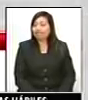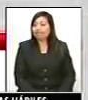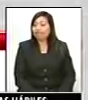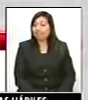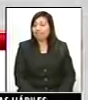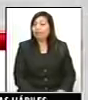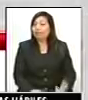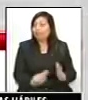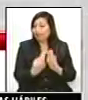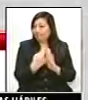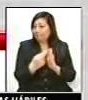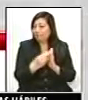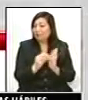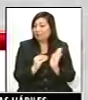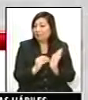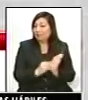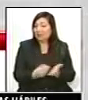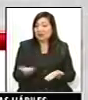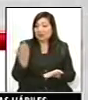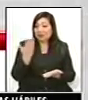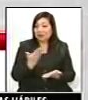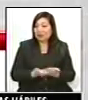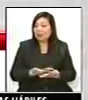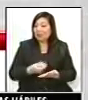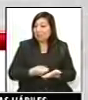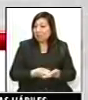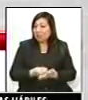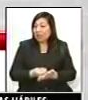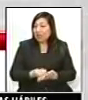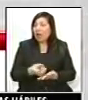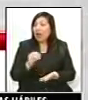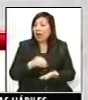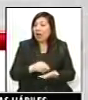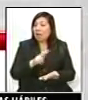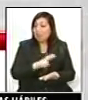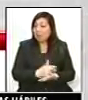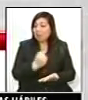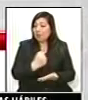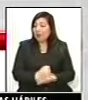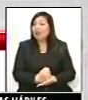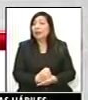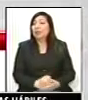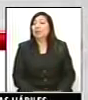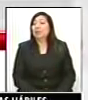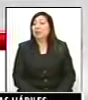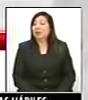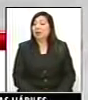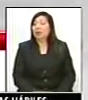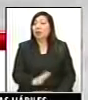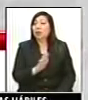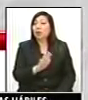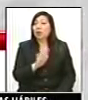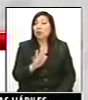En relación al precio máximo de adjudicación al precio aprobado para este proceso de inversión fue de